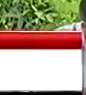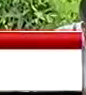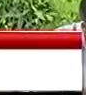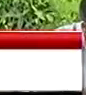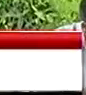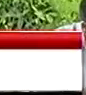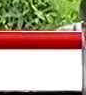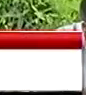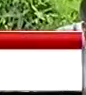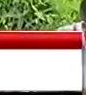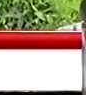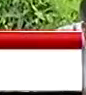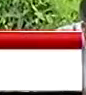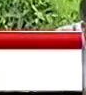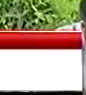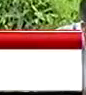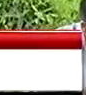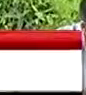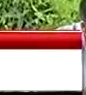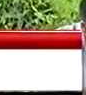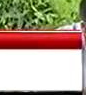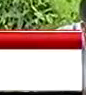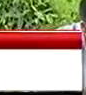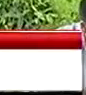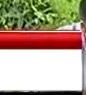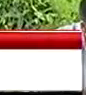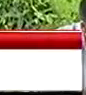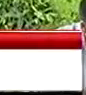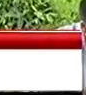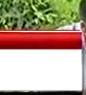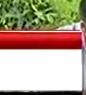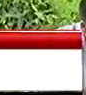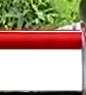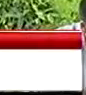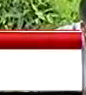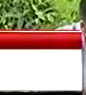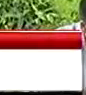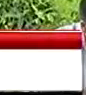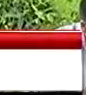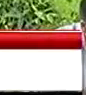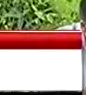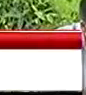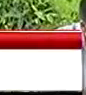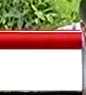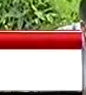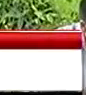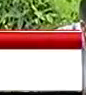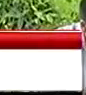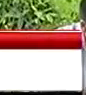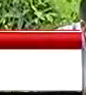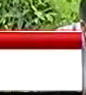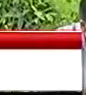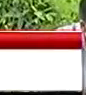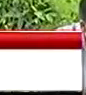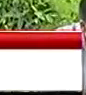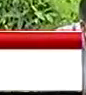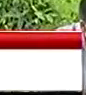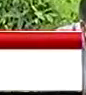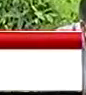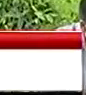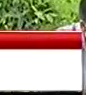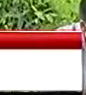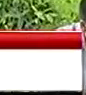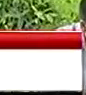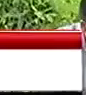que se implemente el proyecto de reconversión productiva. Hay temas que tenemos que hablar. Justamente hoy día les